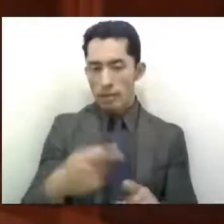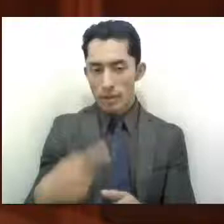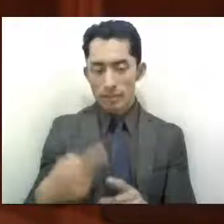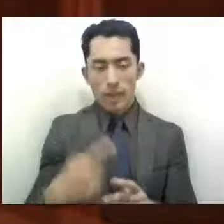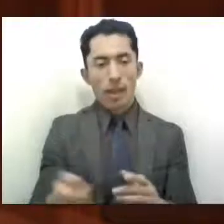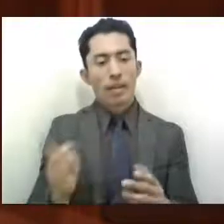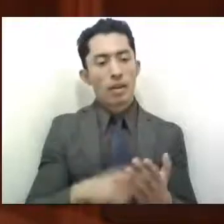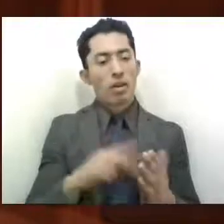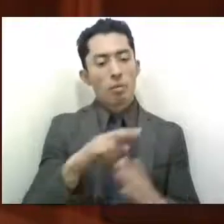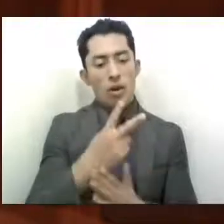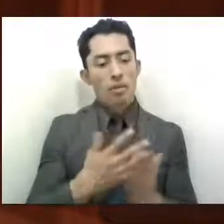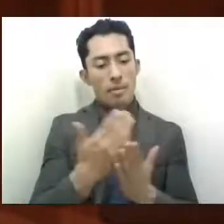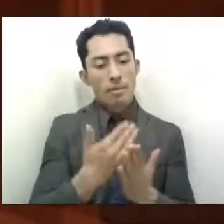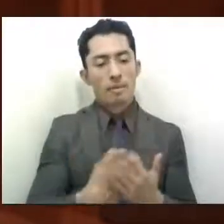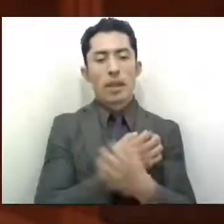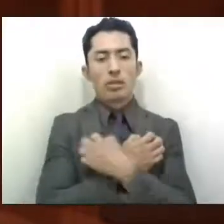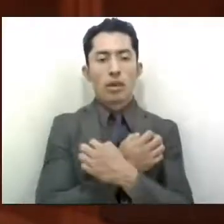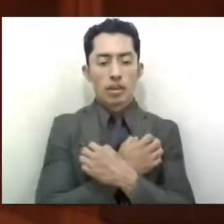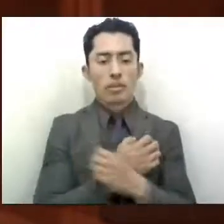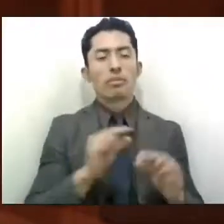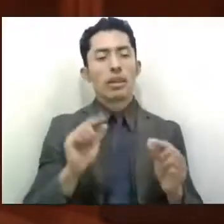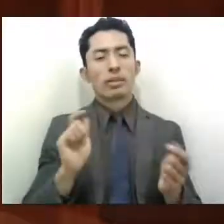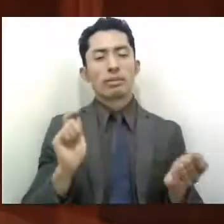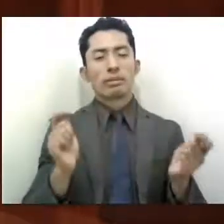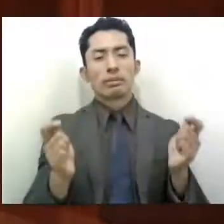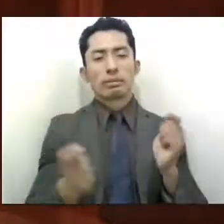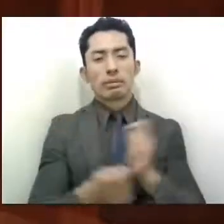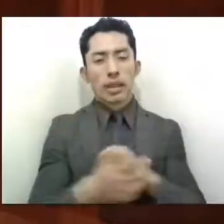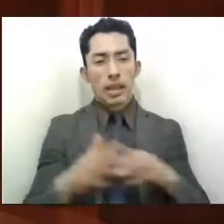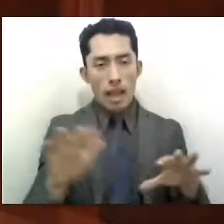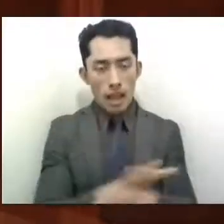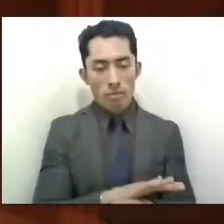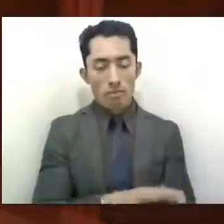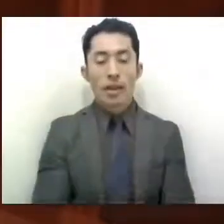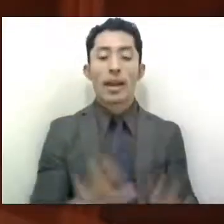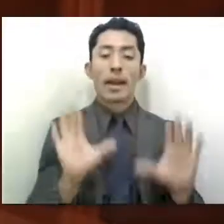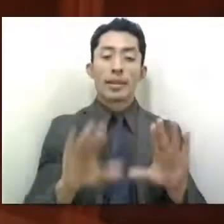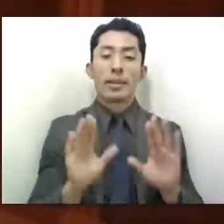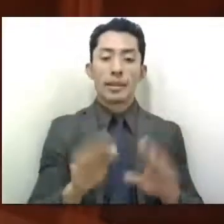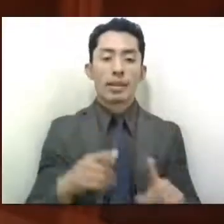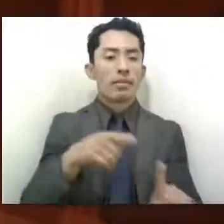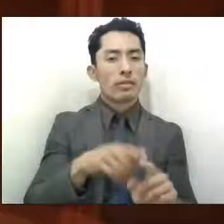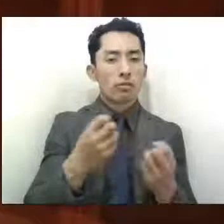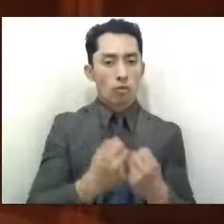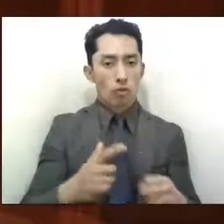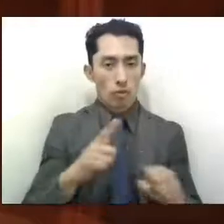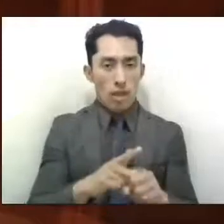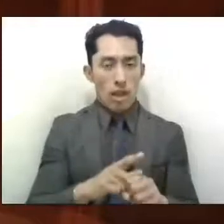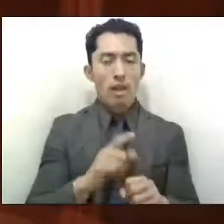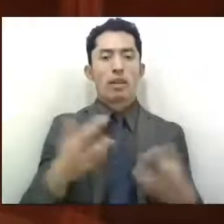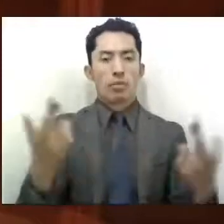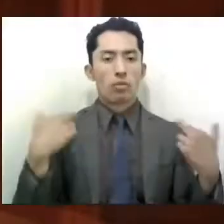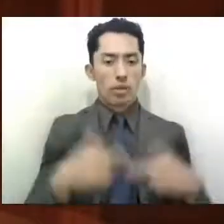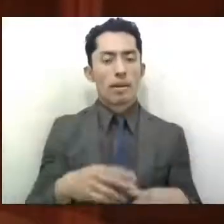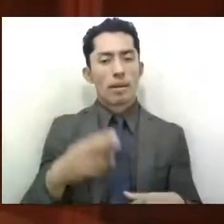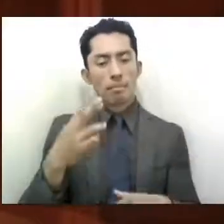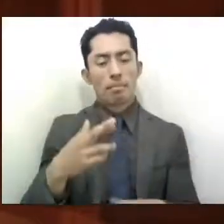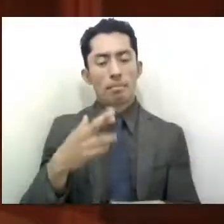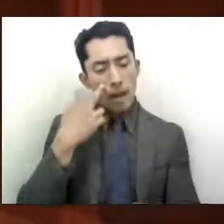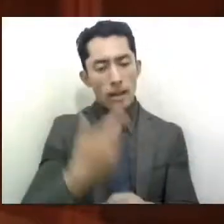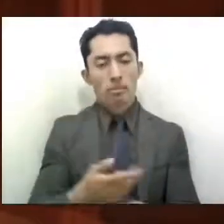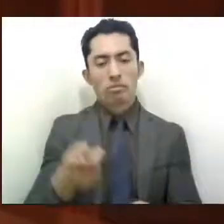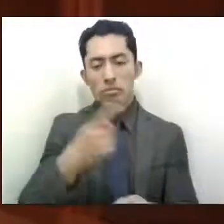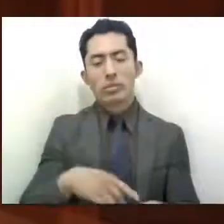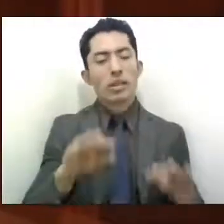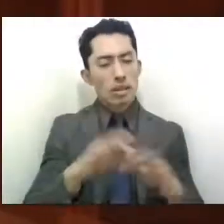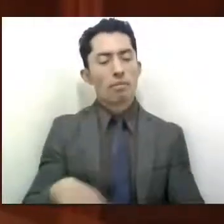fue transformando. Llegó la enseñanza socialista y el papel del maestro siguió siendo fundamental para el cambio de vida